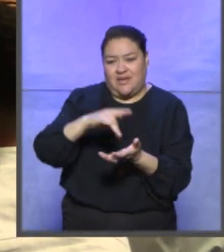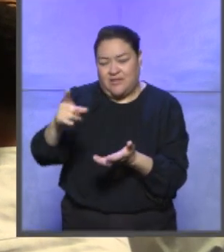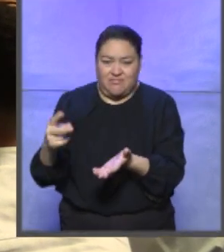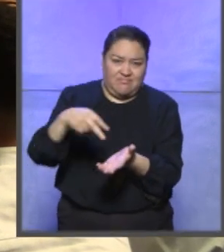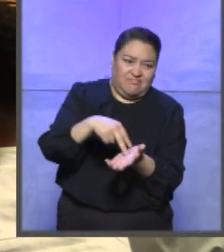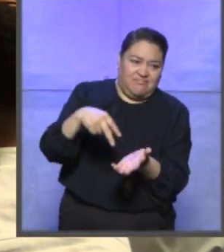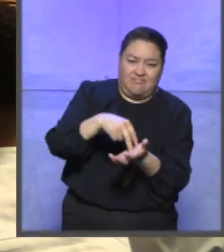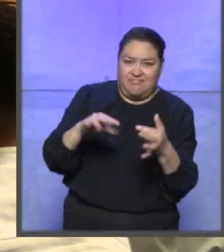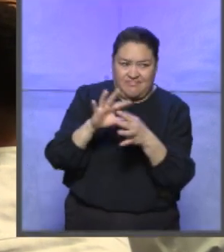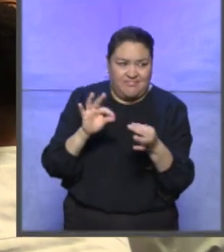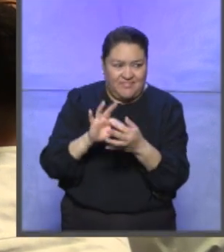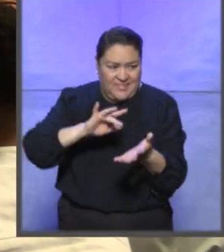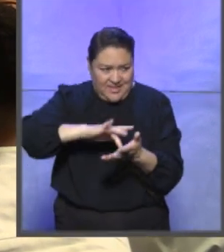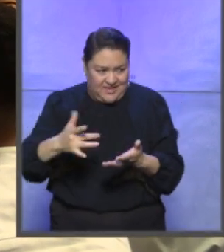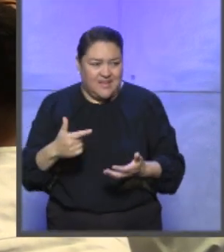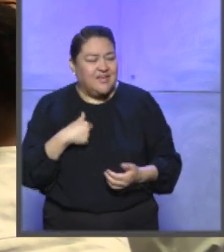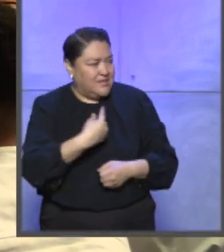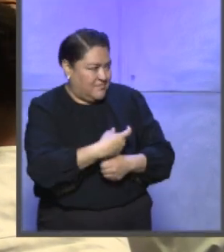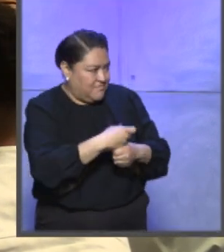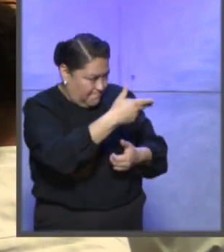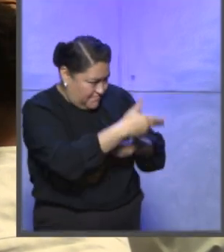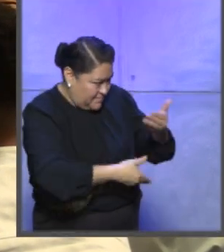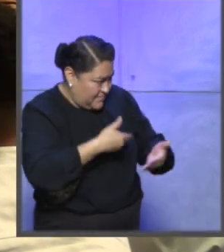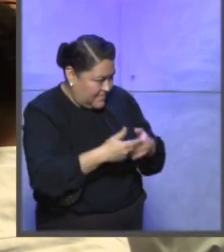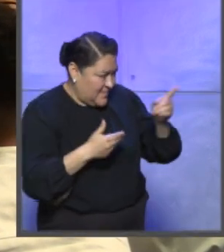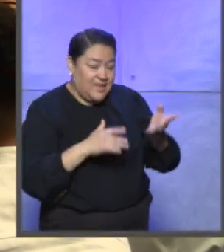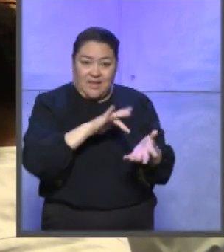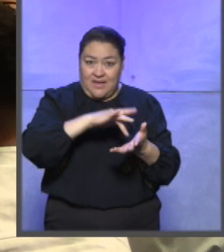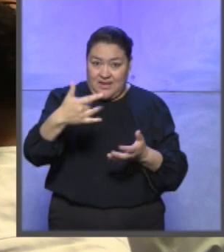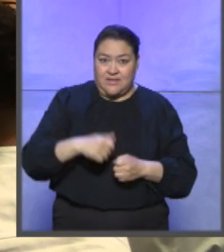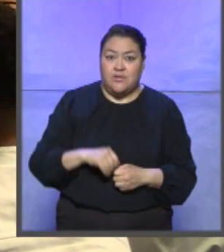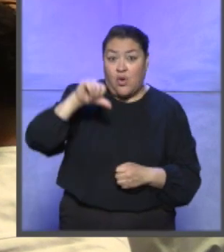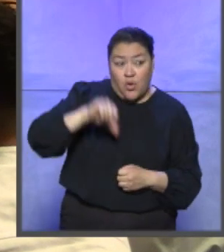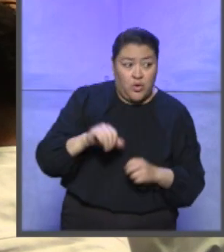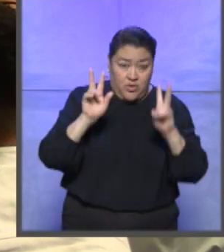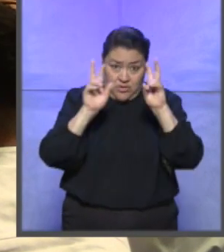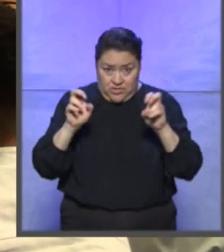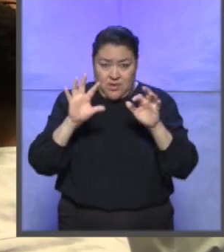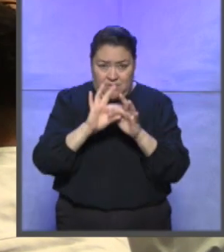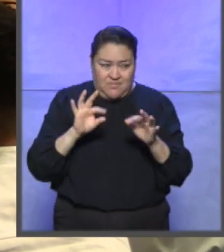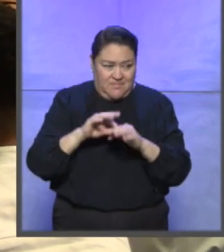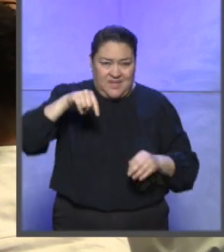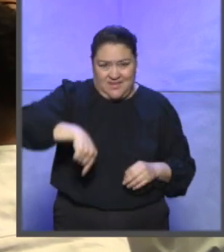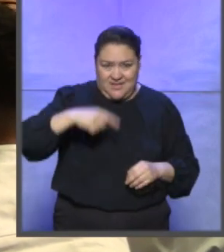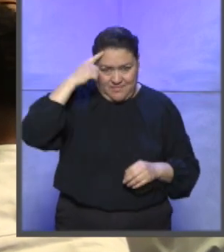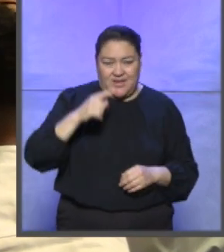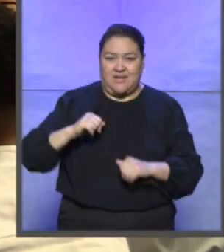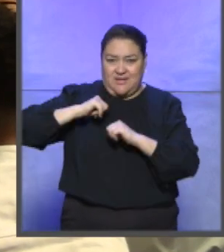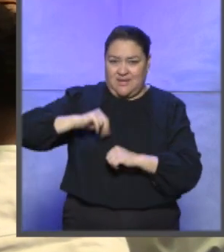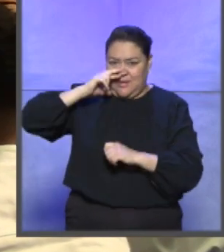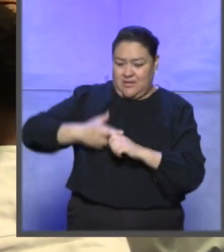acompañan. Y bueno, gracias por el auspicio también de esta universidad. El día de hoy, a través de esta actividad, Tamara Betsabía